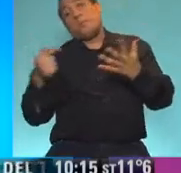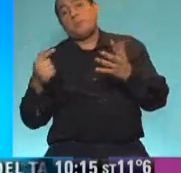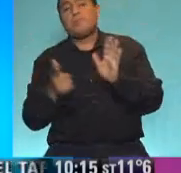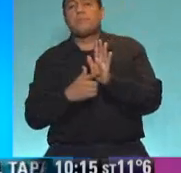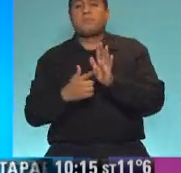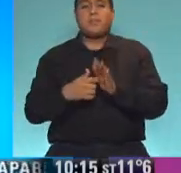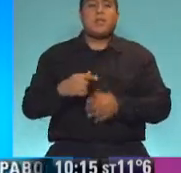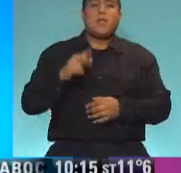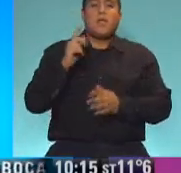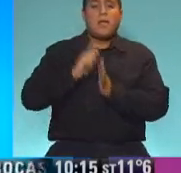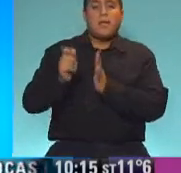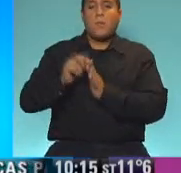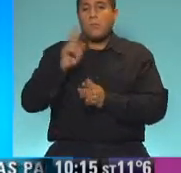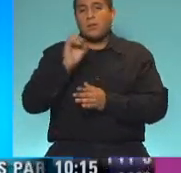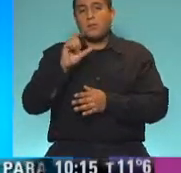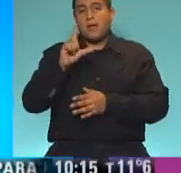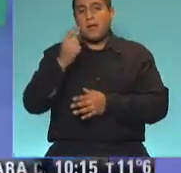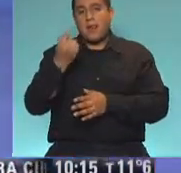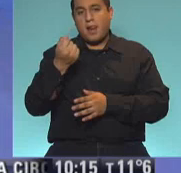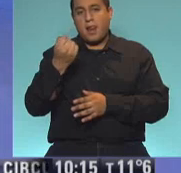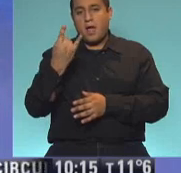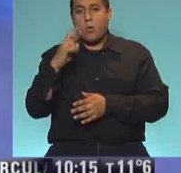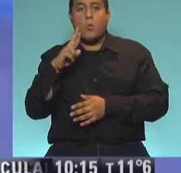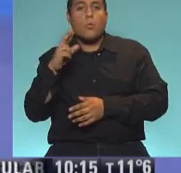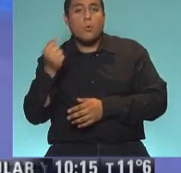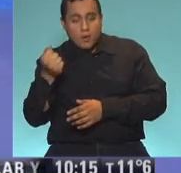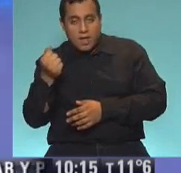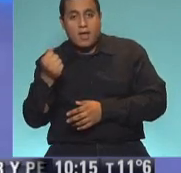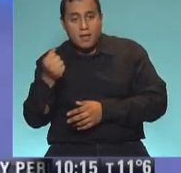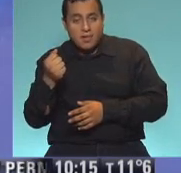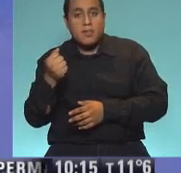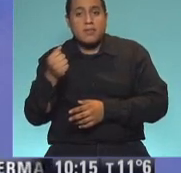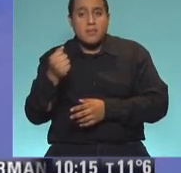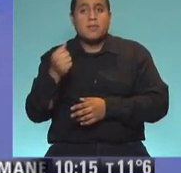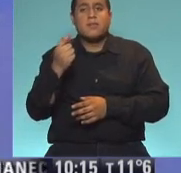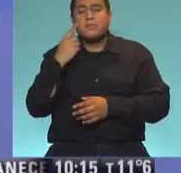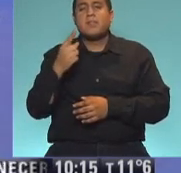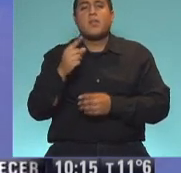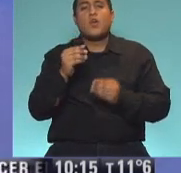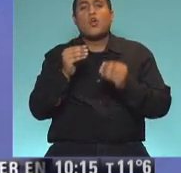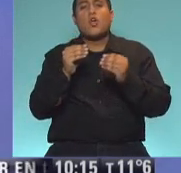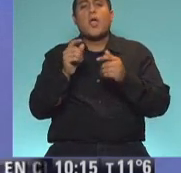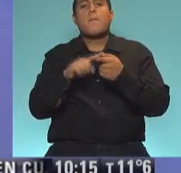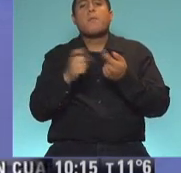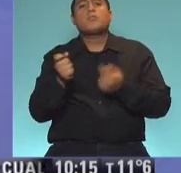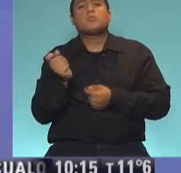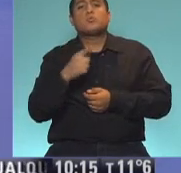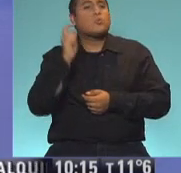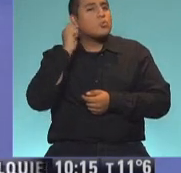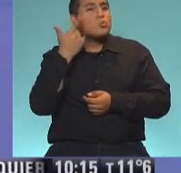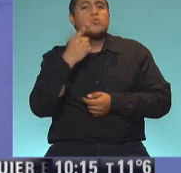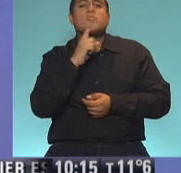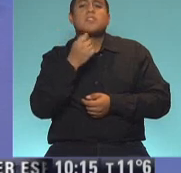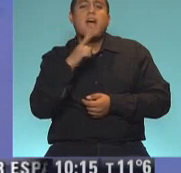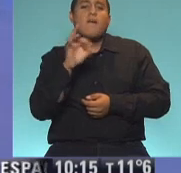de Betach. Muy bien. ¿Que saben qué? Laura de Betach es la compañera, la esposa de Gustavo Roldán. Pero mirá. Que